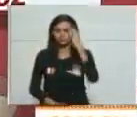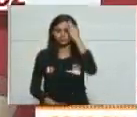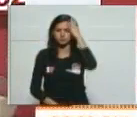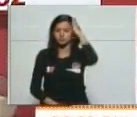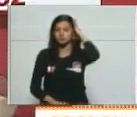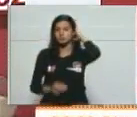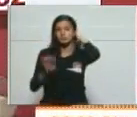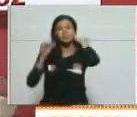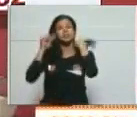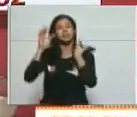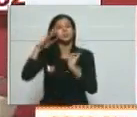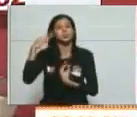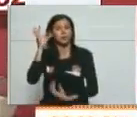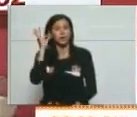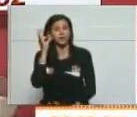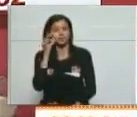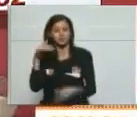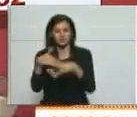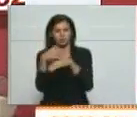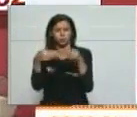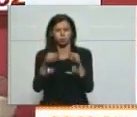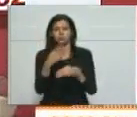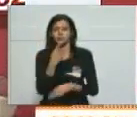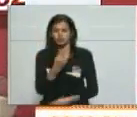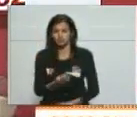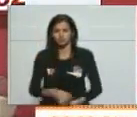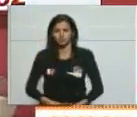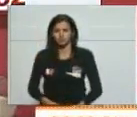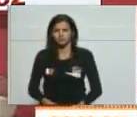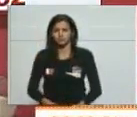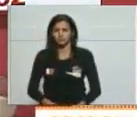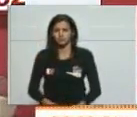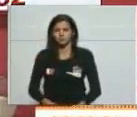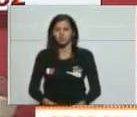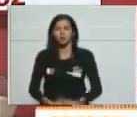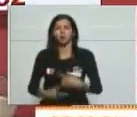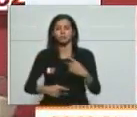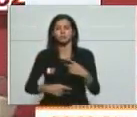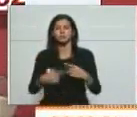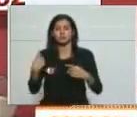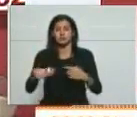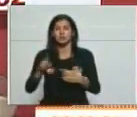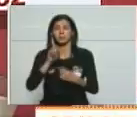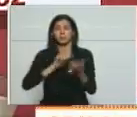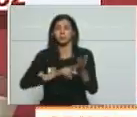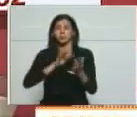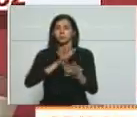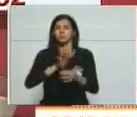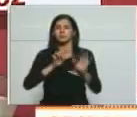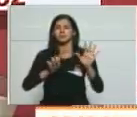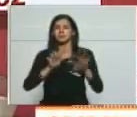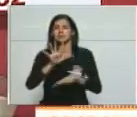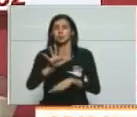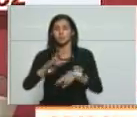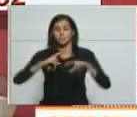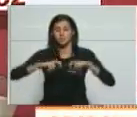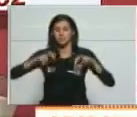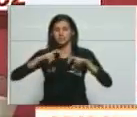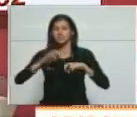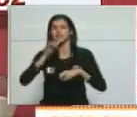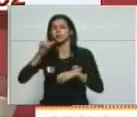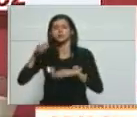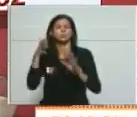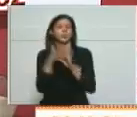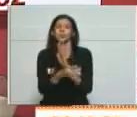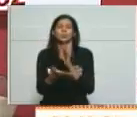Luis Ortega informó. El Ministerio Público está procesando 1.475 investigaciones por lo acontecido